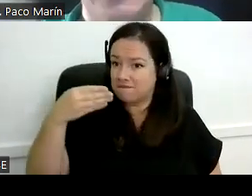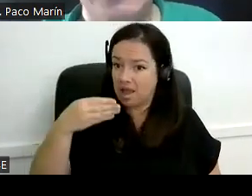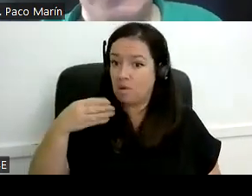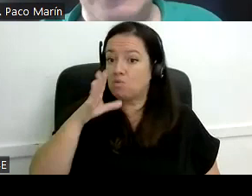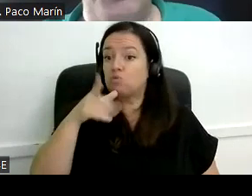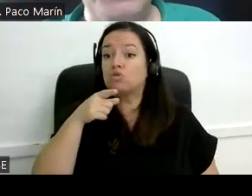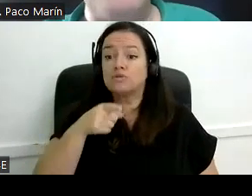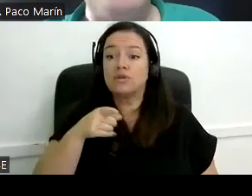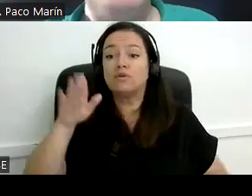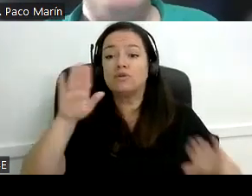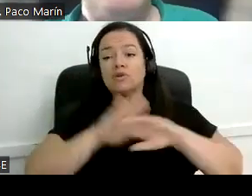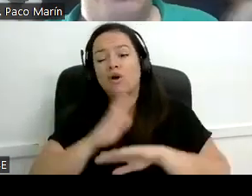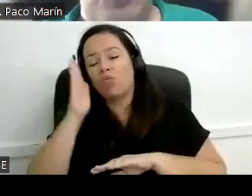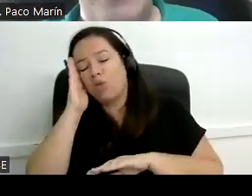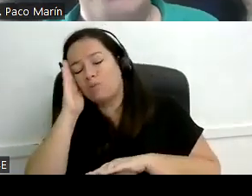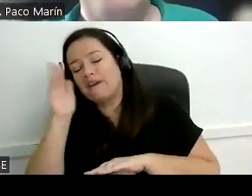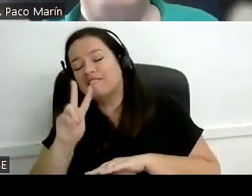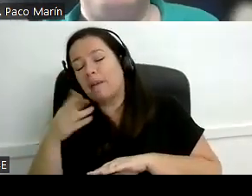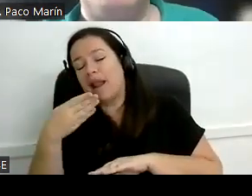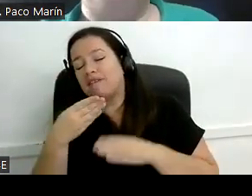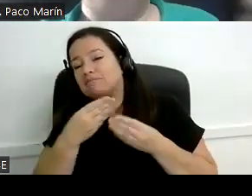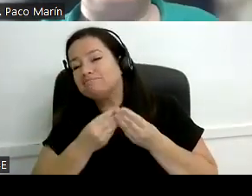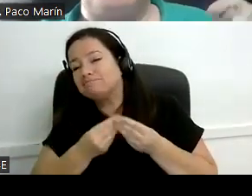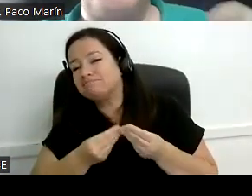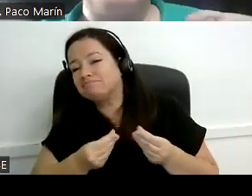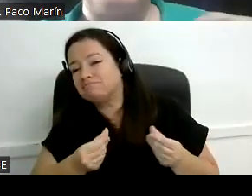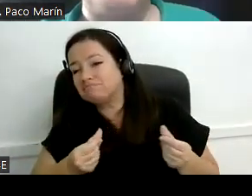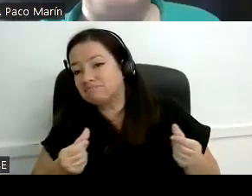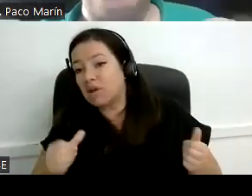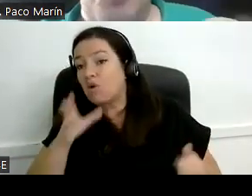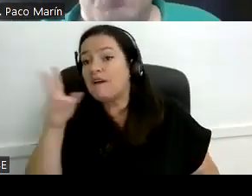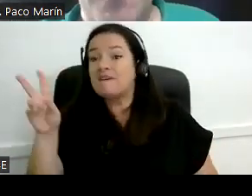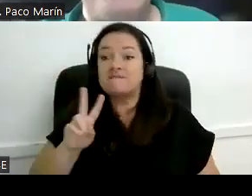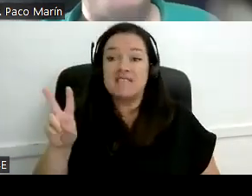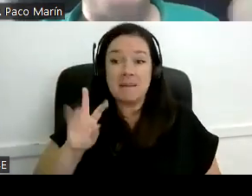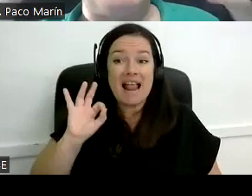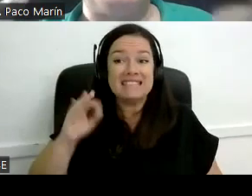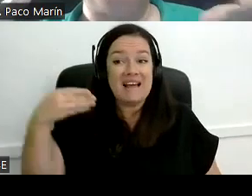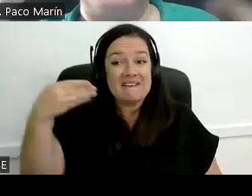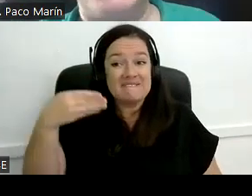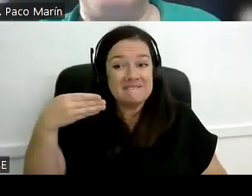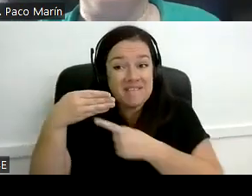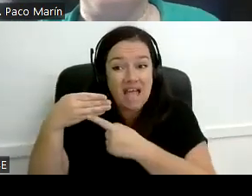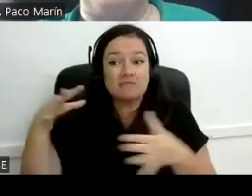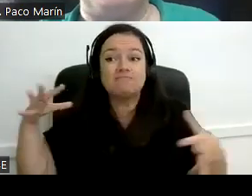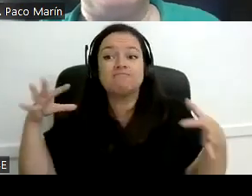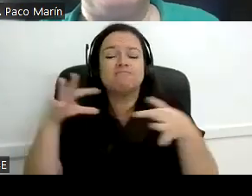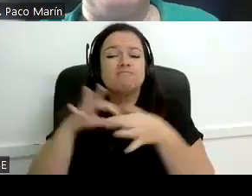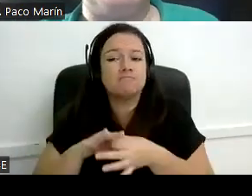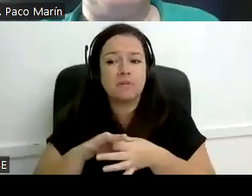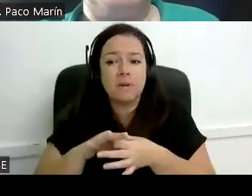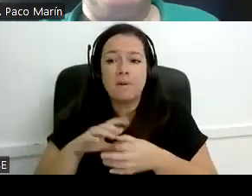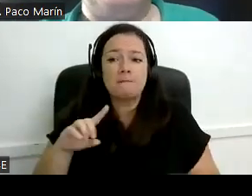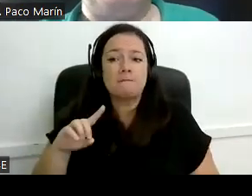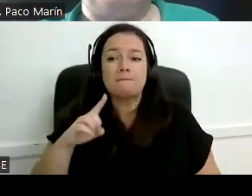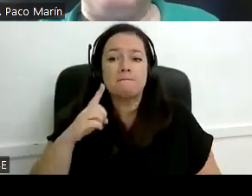consumiendo durante el sueño. Recordad una vez más que todas las vitaminas del grupo B están especialmente implicadas,